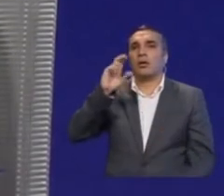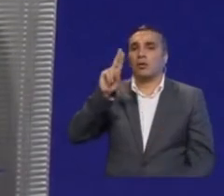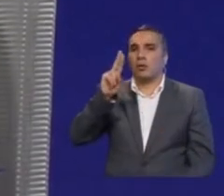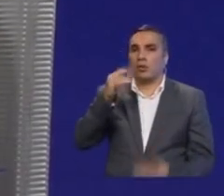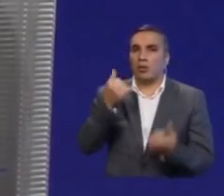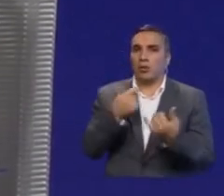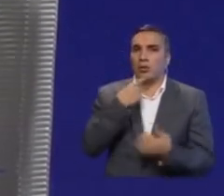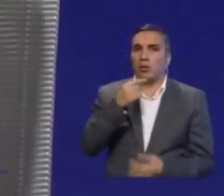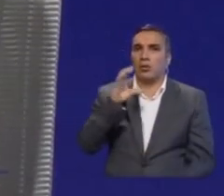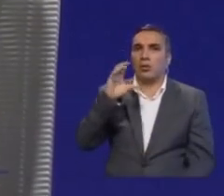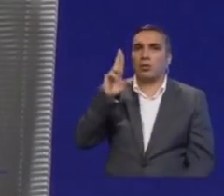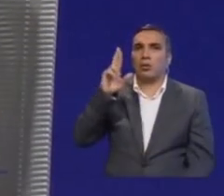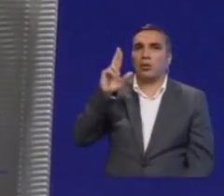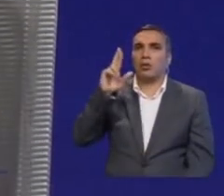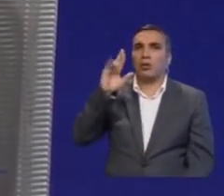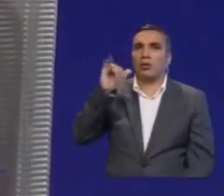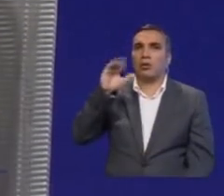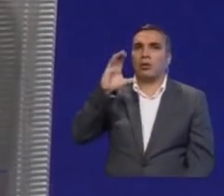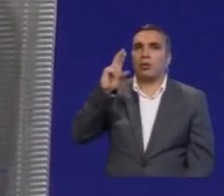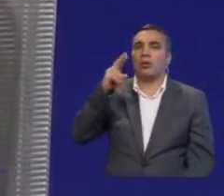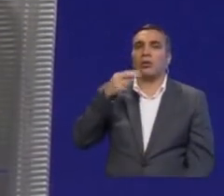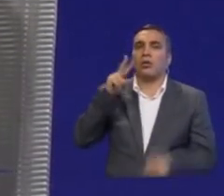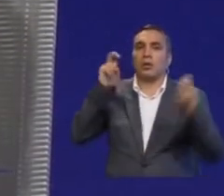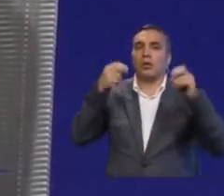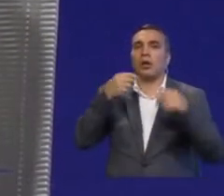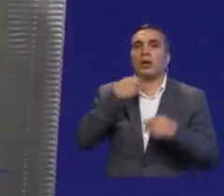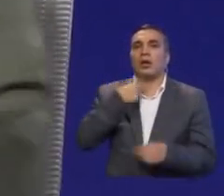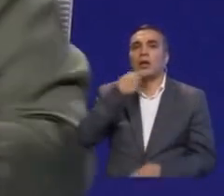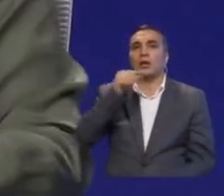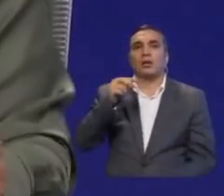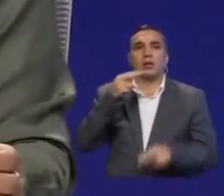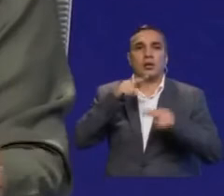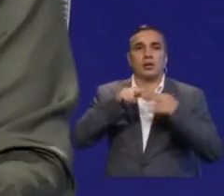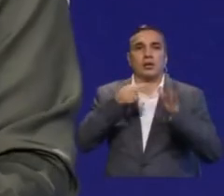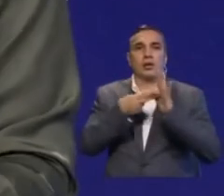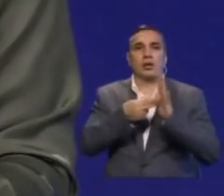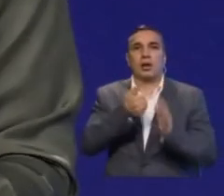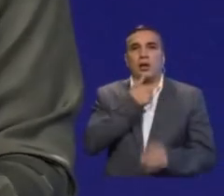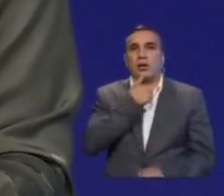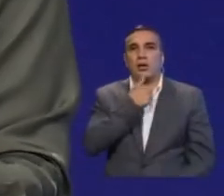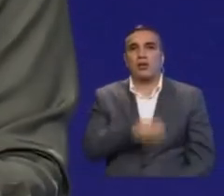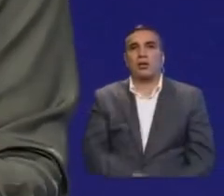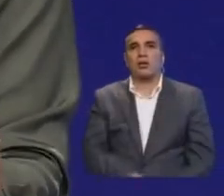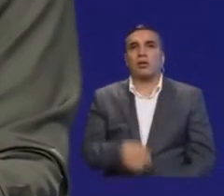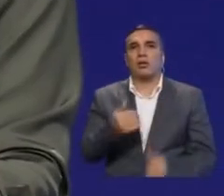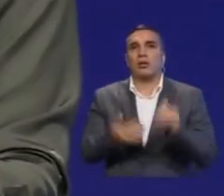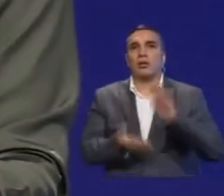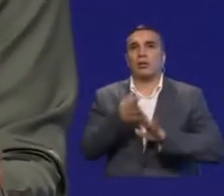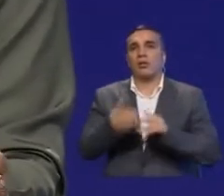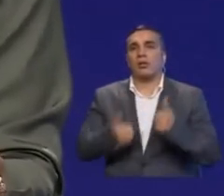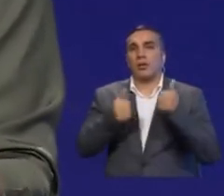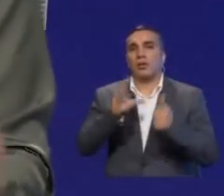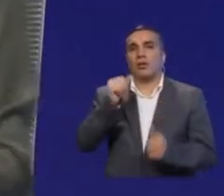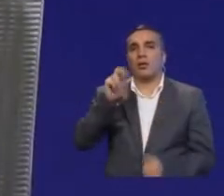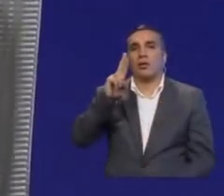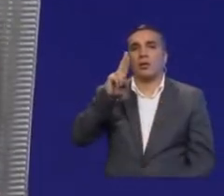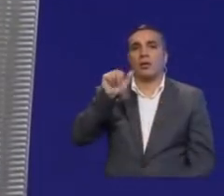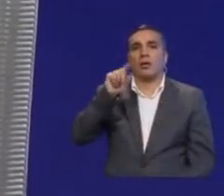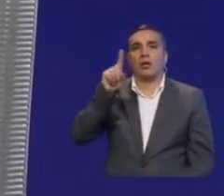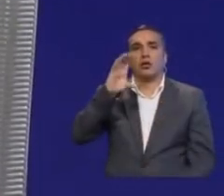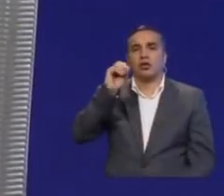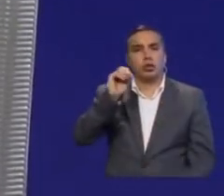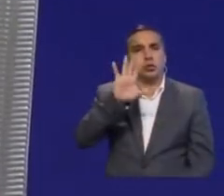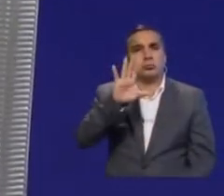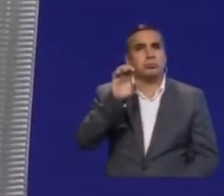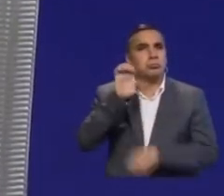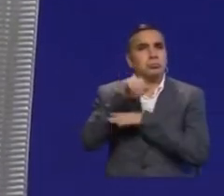que Yacu, el término quichua que significa agua. Vamos a continuar con el candidato Carrasco y culminamos aquí. Candidato Carrasco,